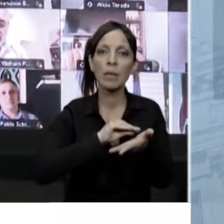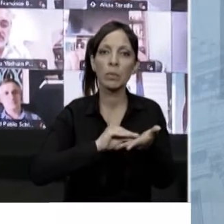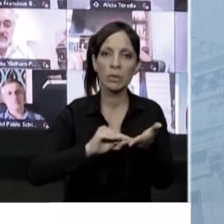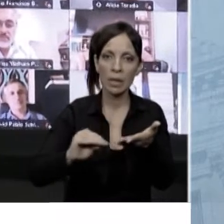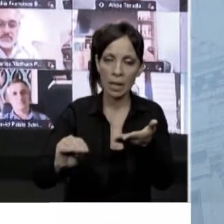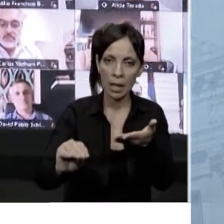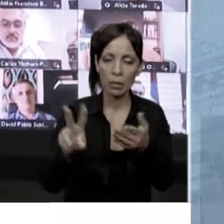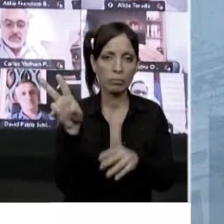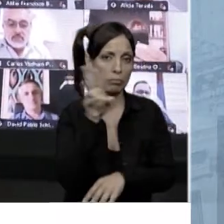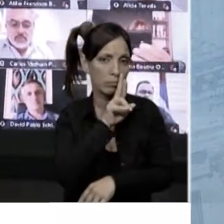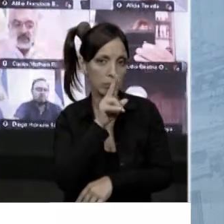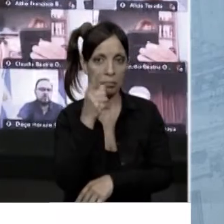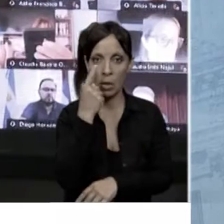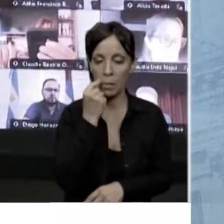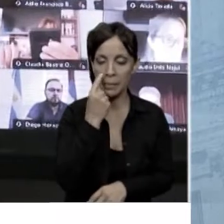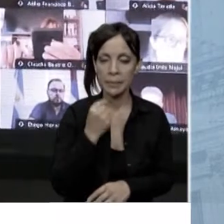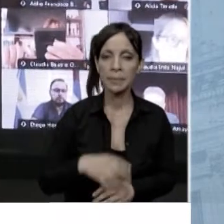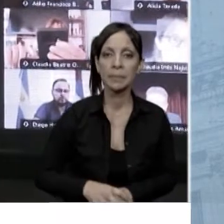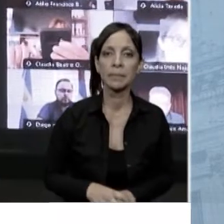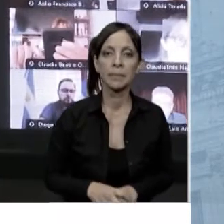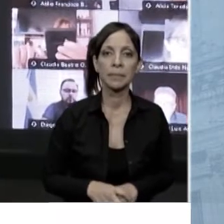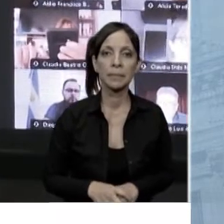diputados y señoras diputadas,